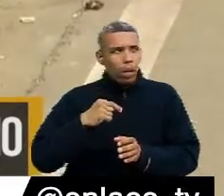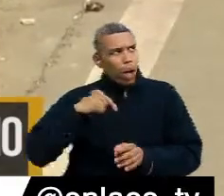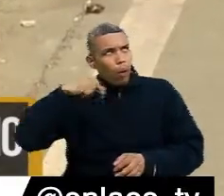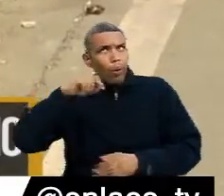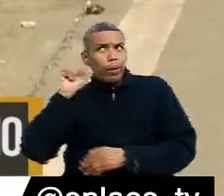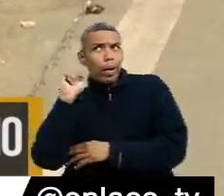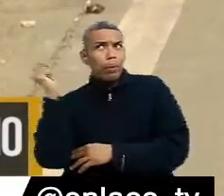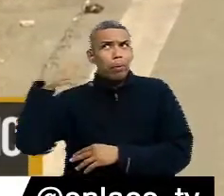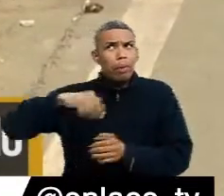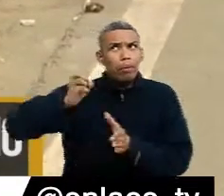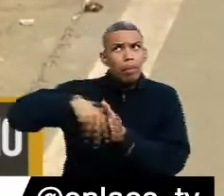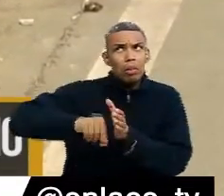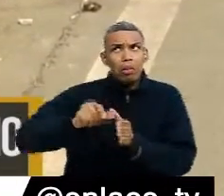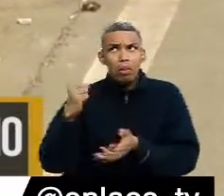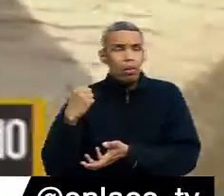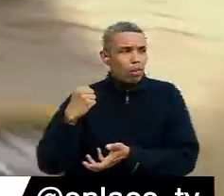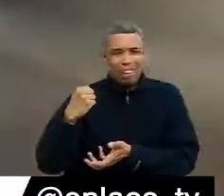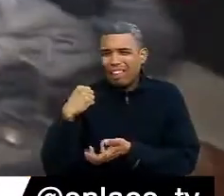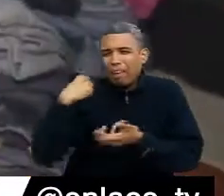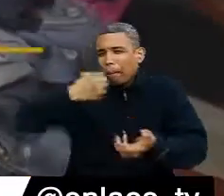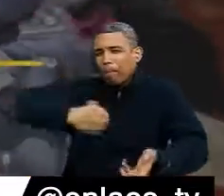manera para disponer bien de sus basuras.